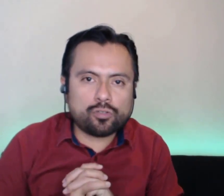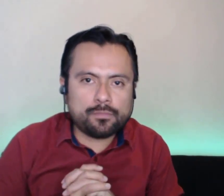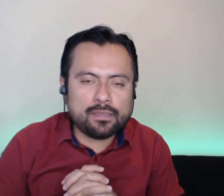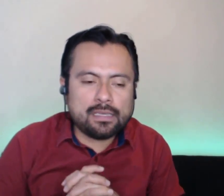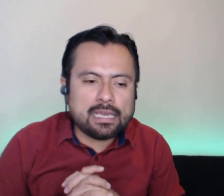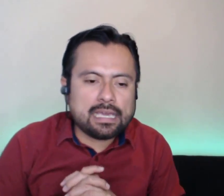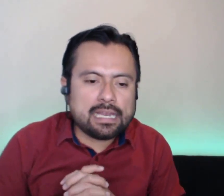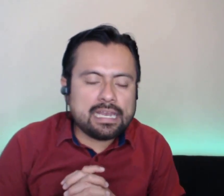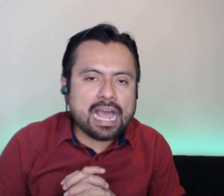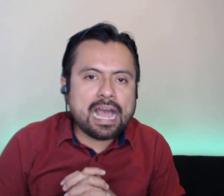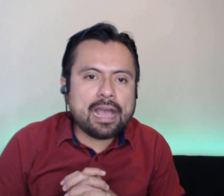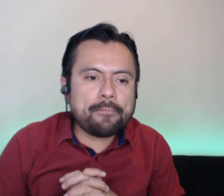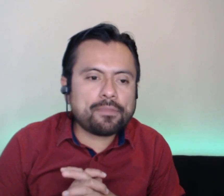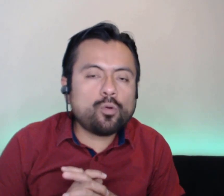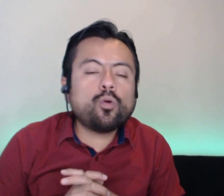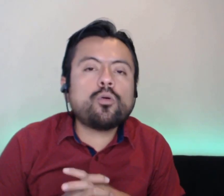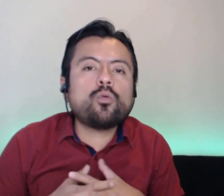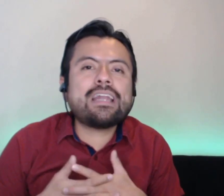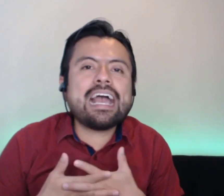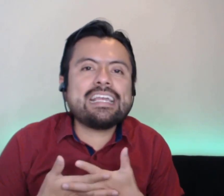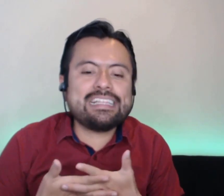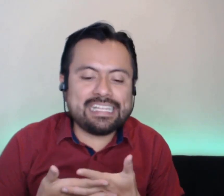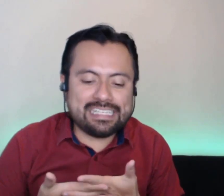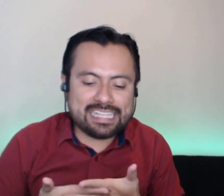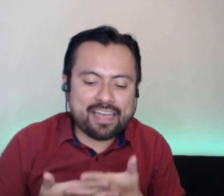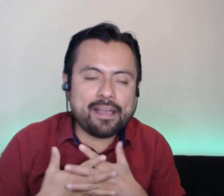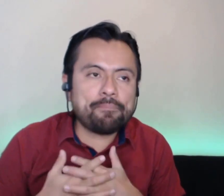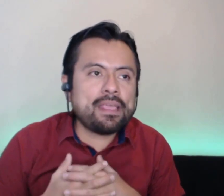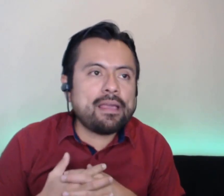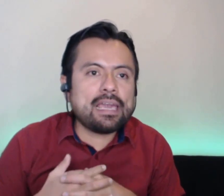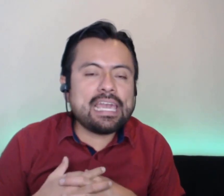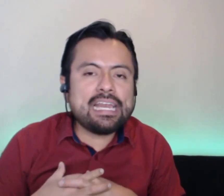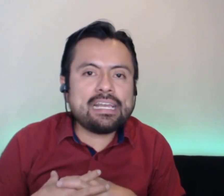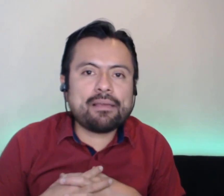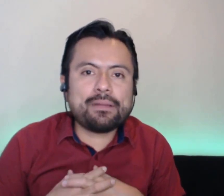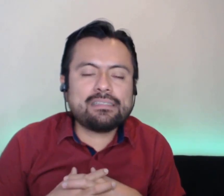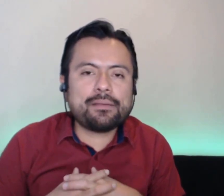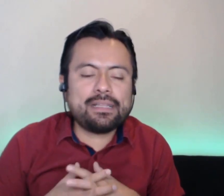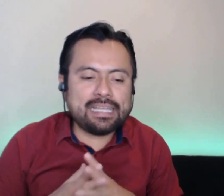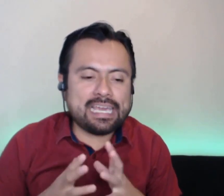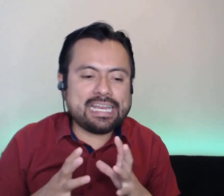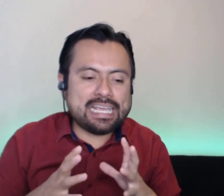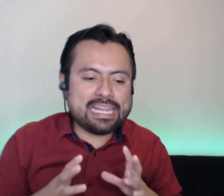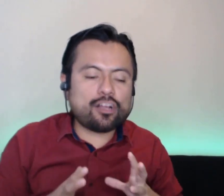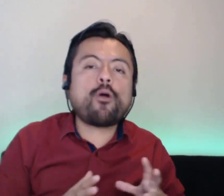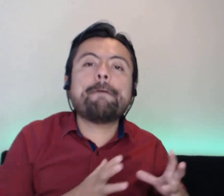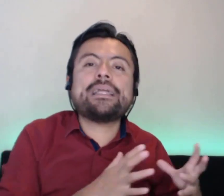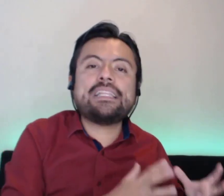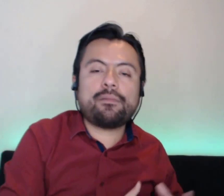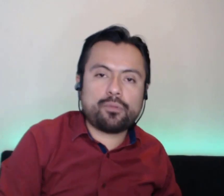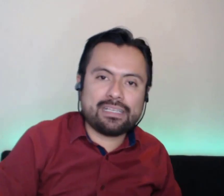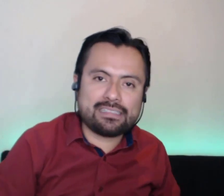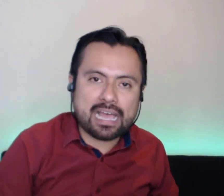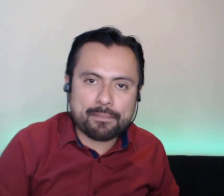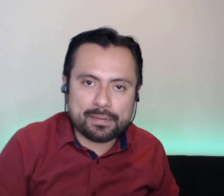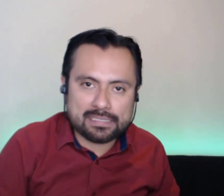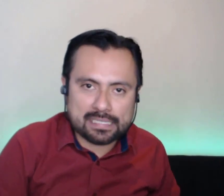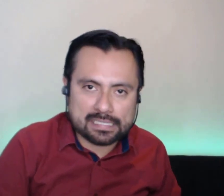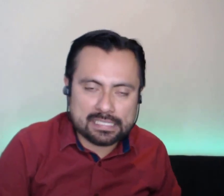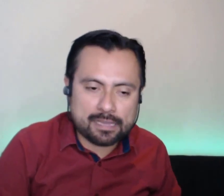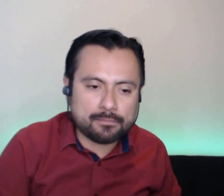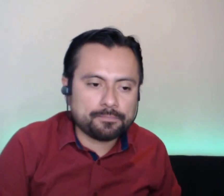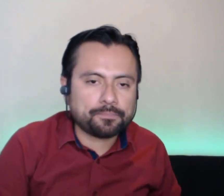de agosto la hubo una interesada en precisamente en competir por esta